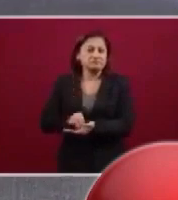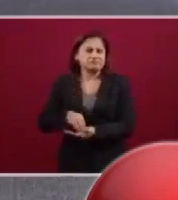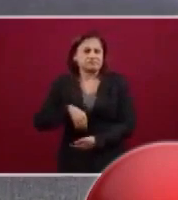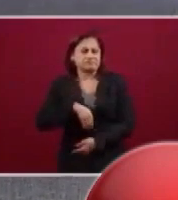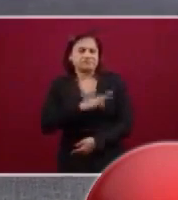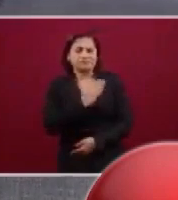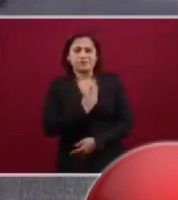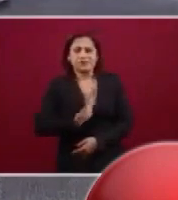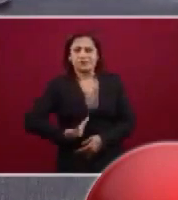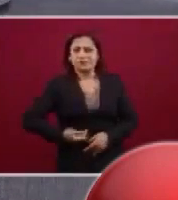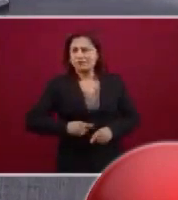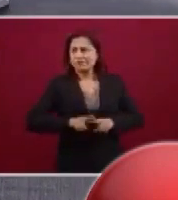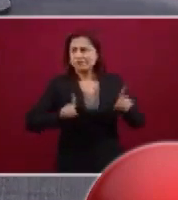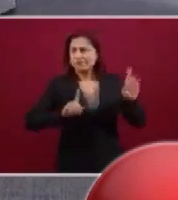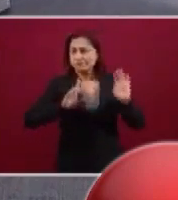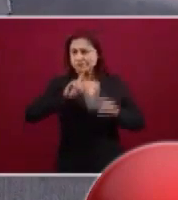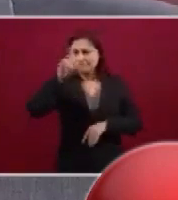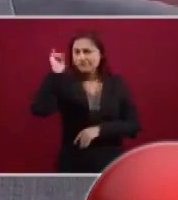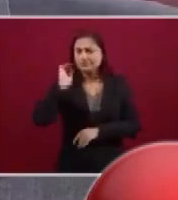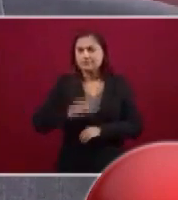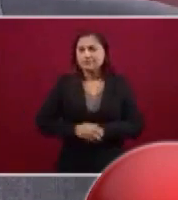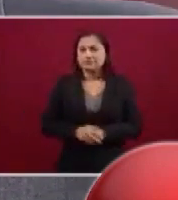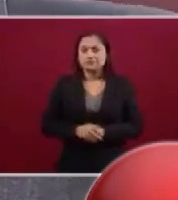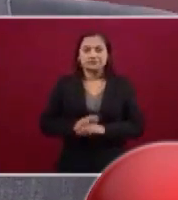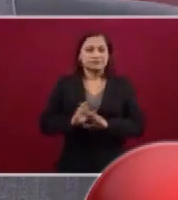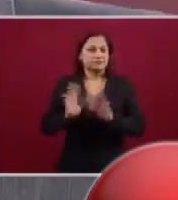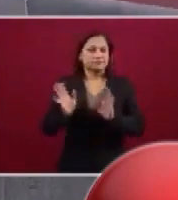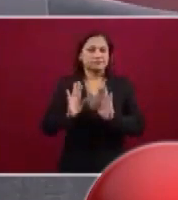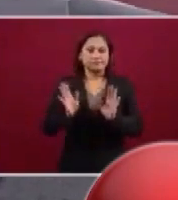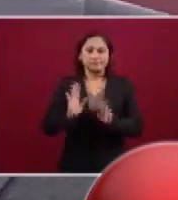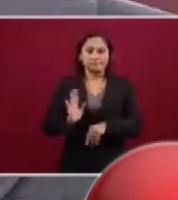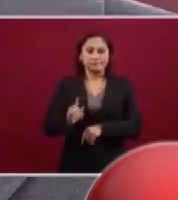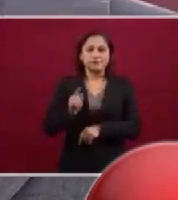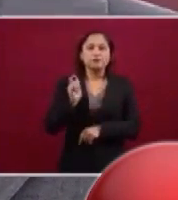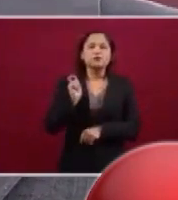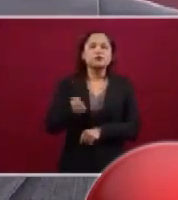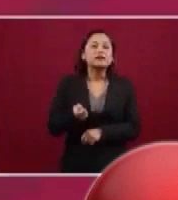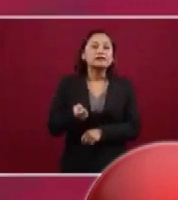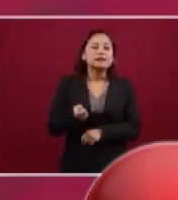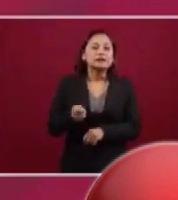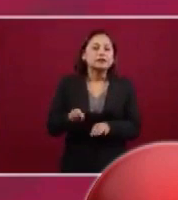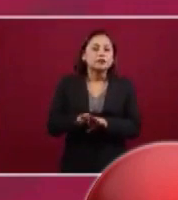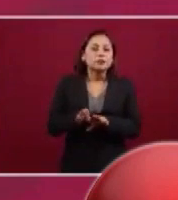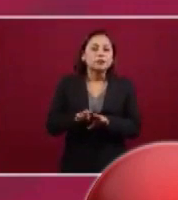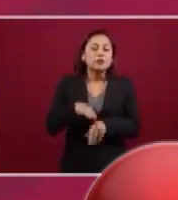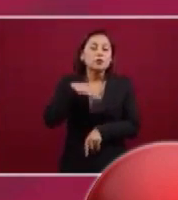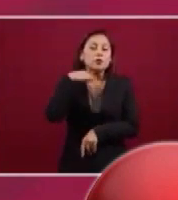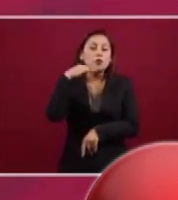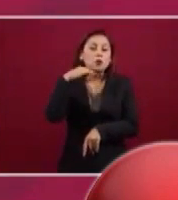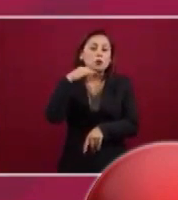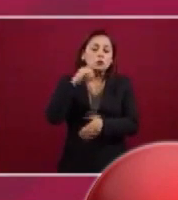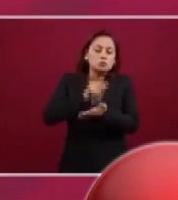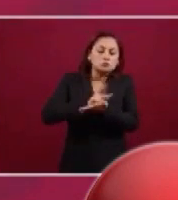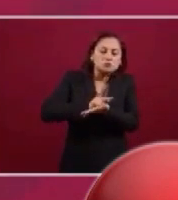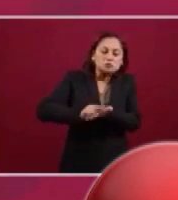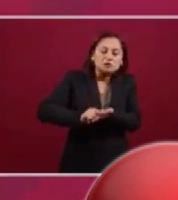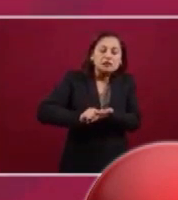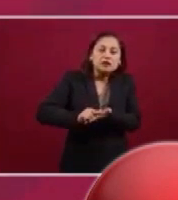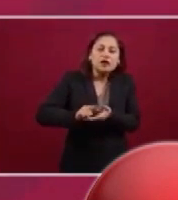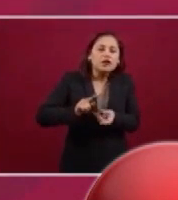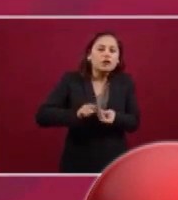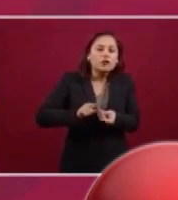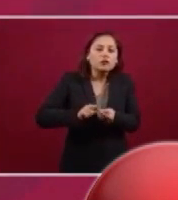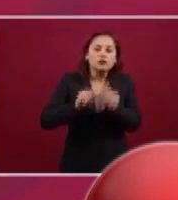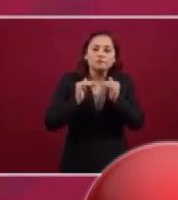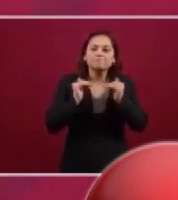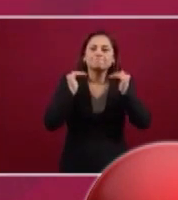Es acabar con la corrupción comenzando arriba, para dar el ejemplo, porque